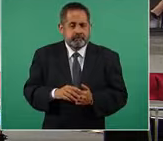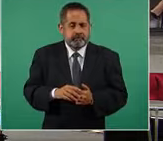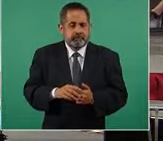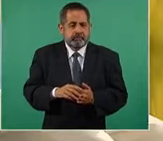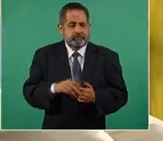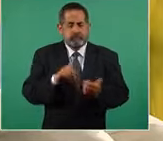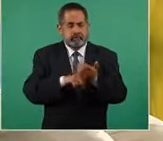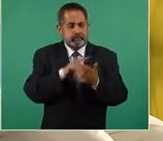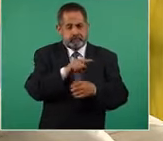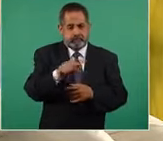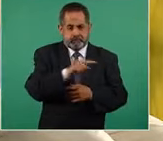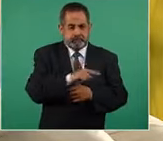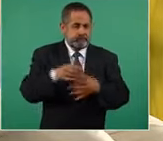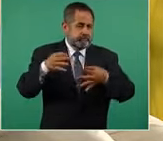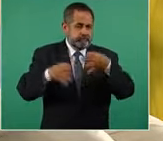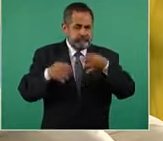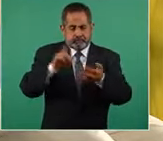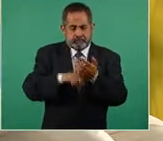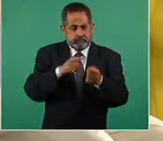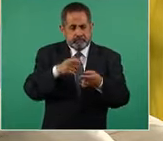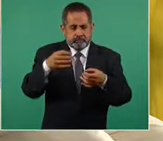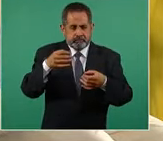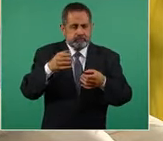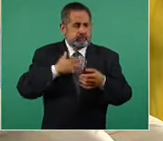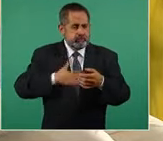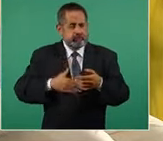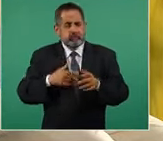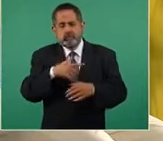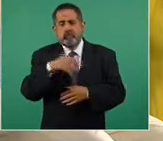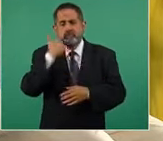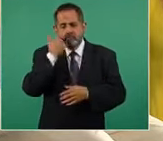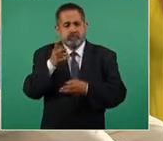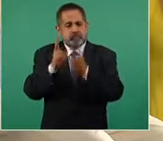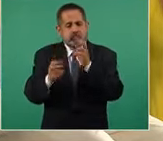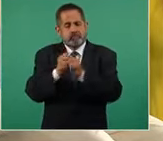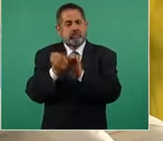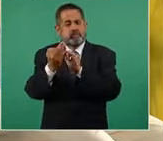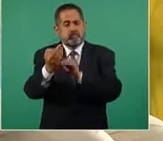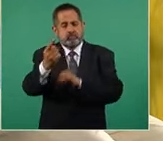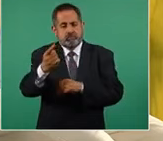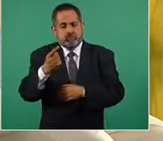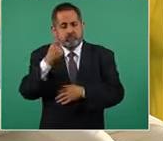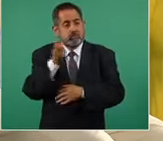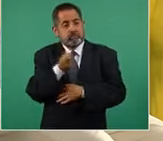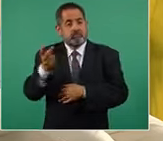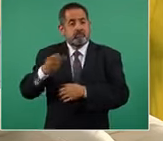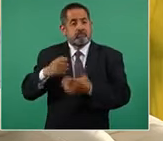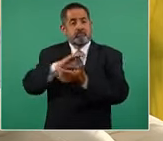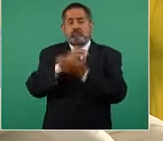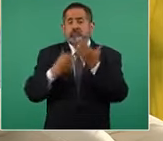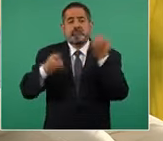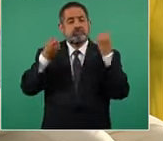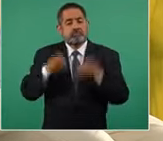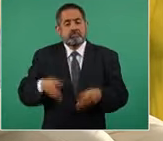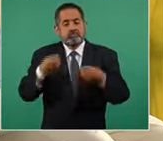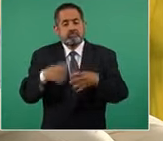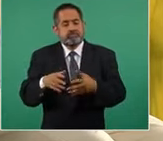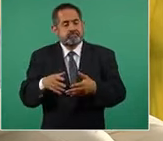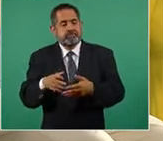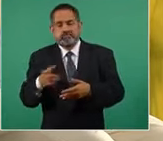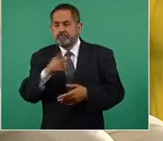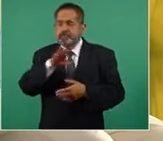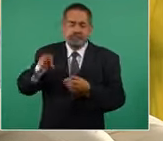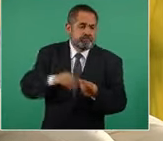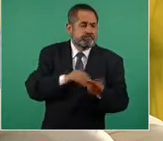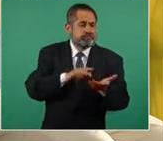de las del Tribunal de Justicia. Ellos quieren explicar cómo han perdido incluso contratos para apoyar